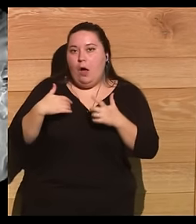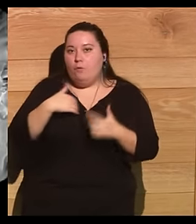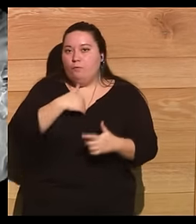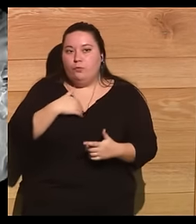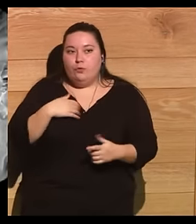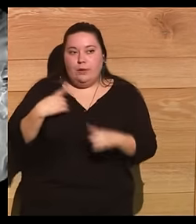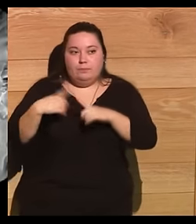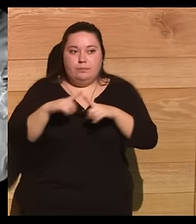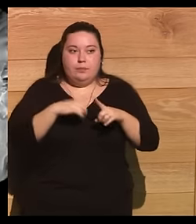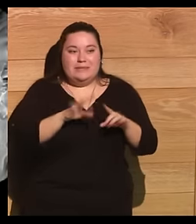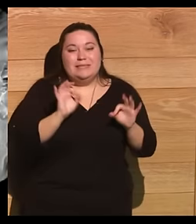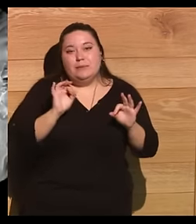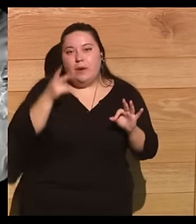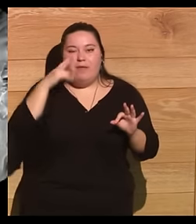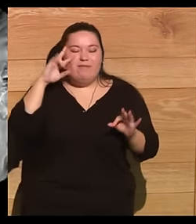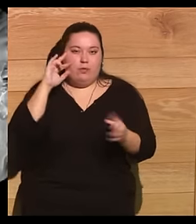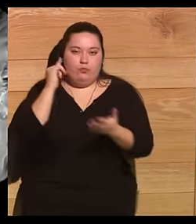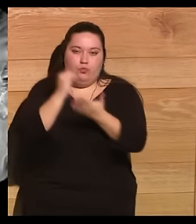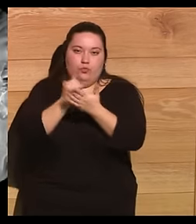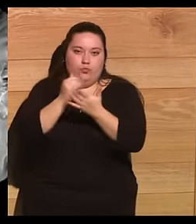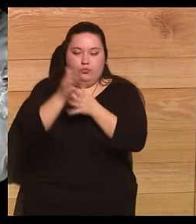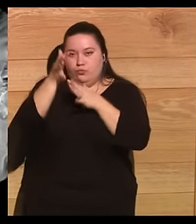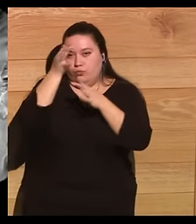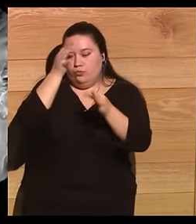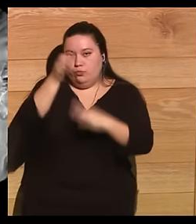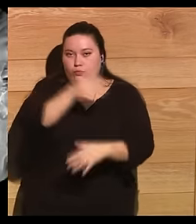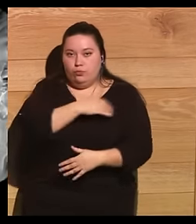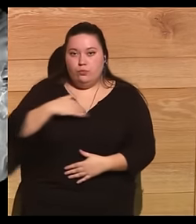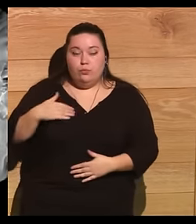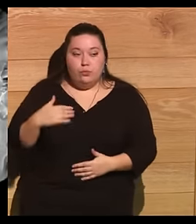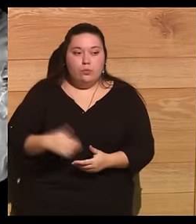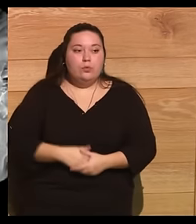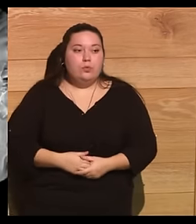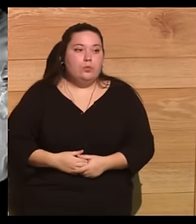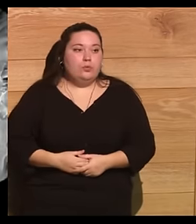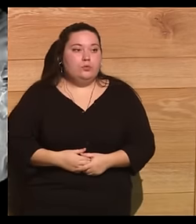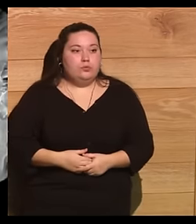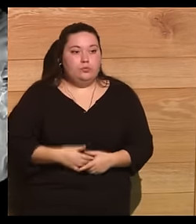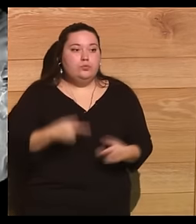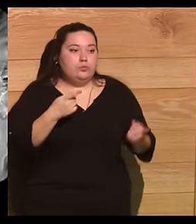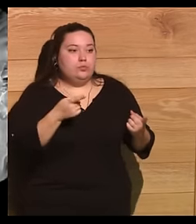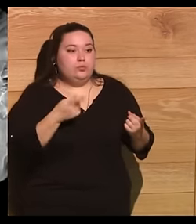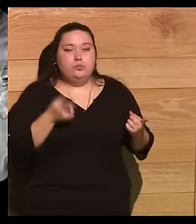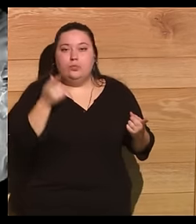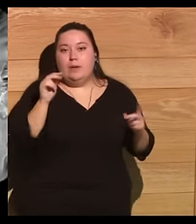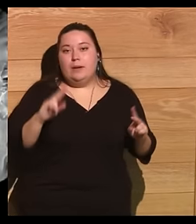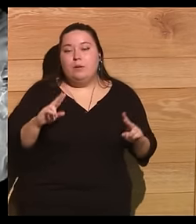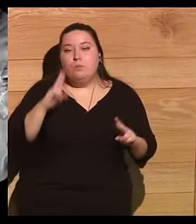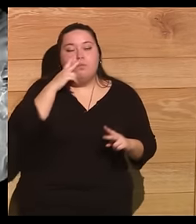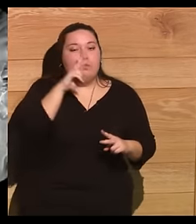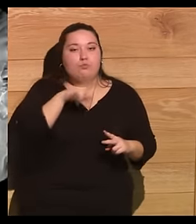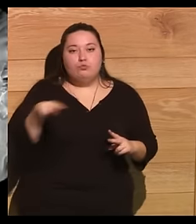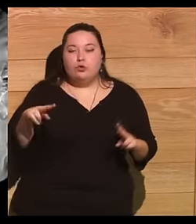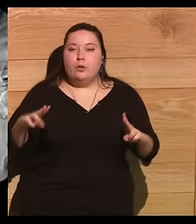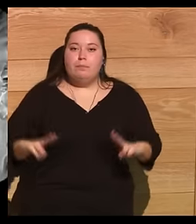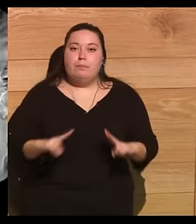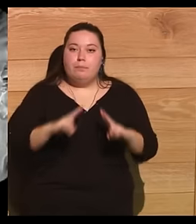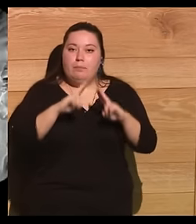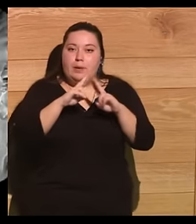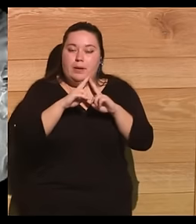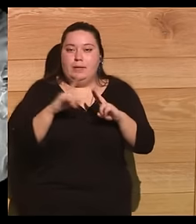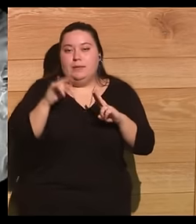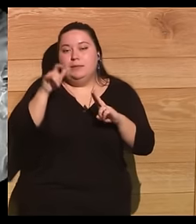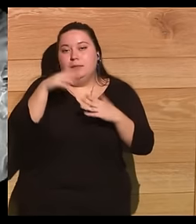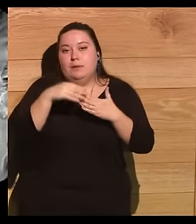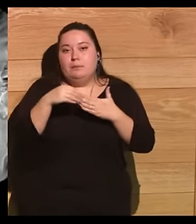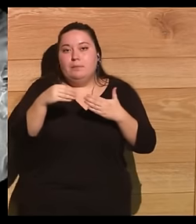datos empíricos. Esto es el cerebro de verdad que podemos ver en el Museo de París, que es el cerebro del